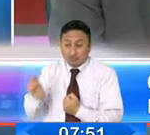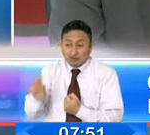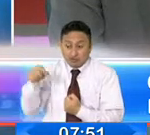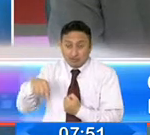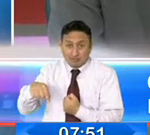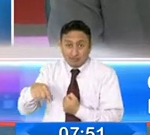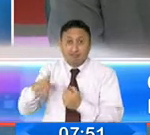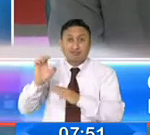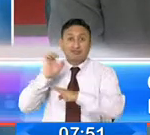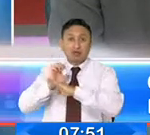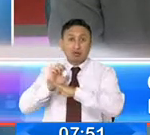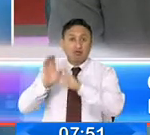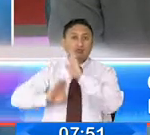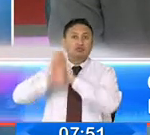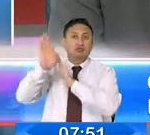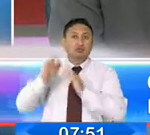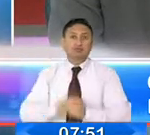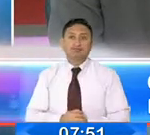distinto.